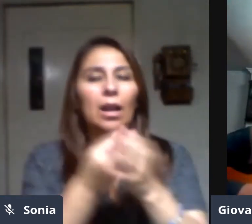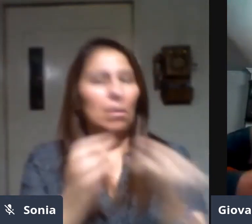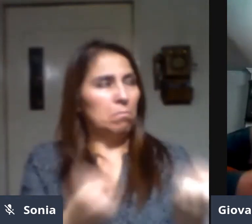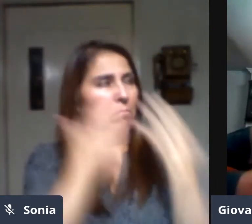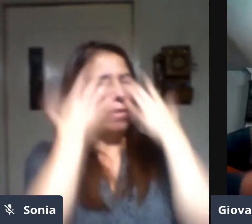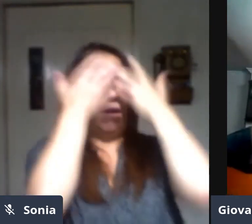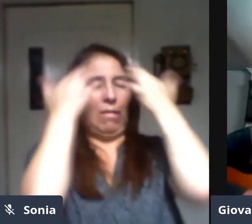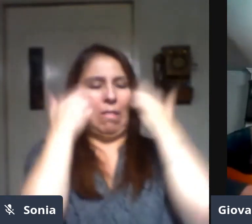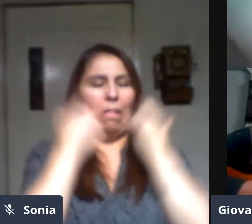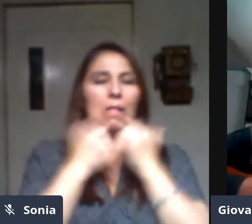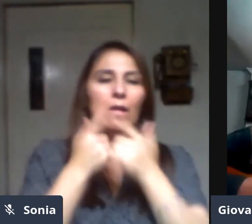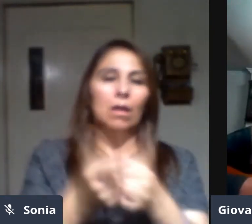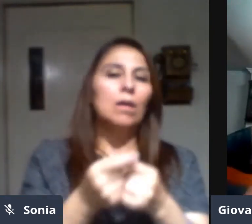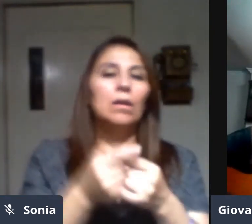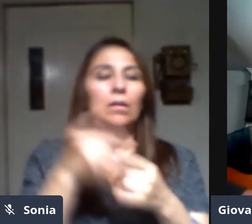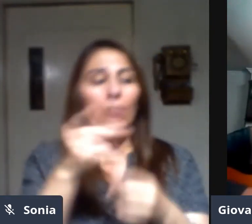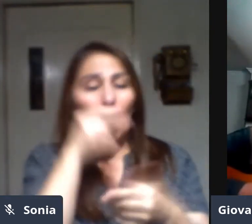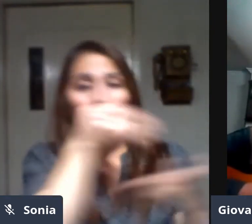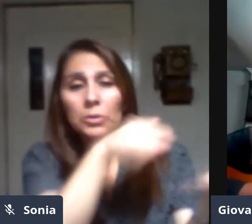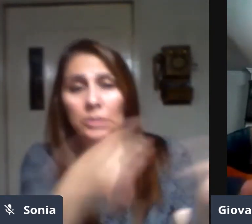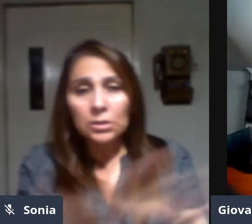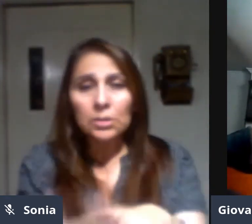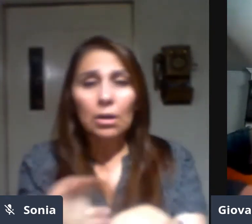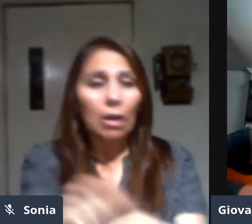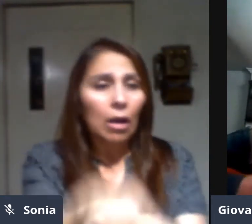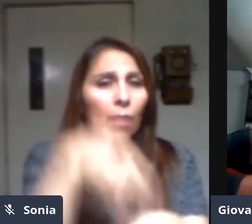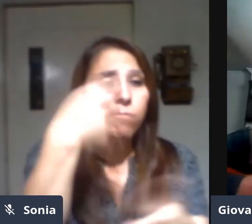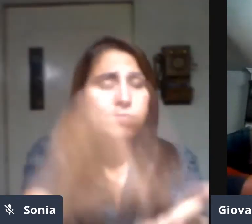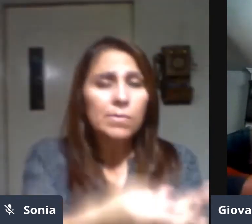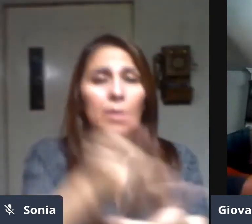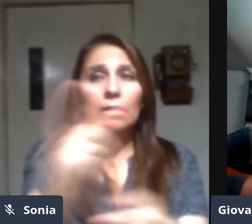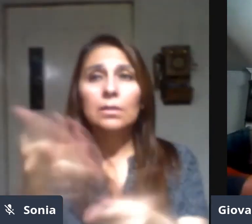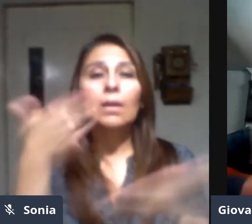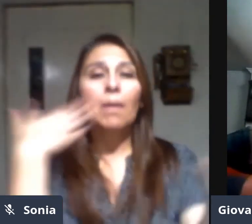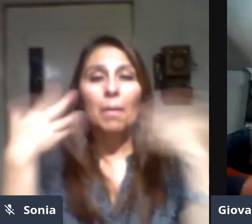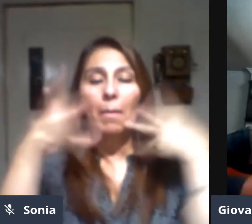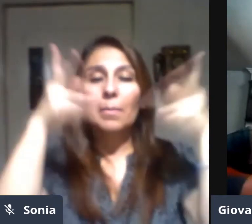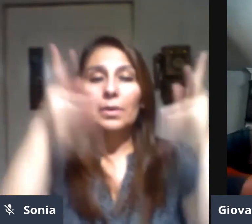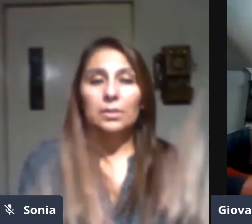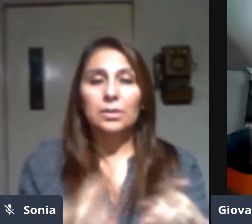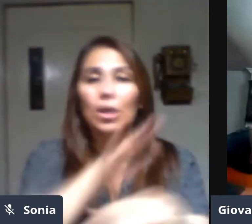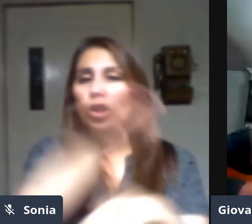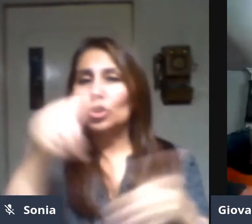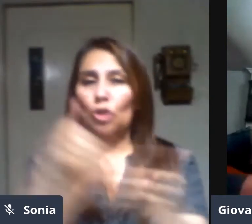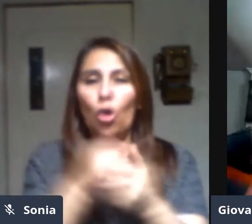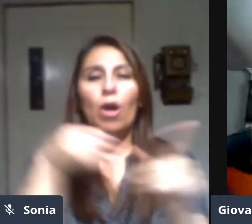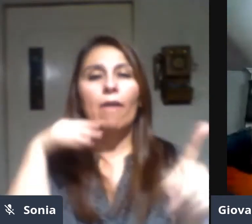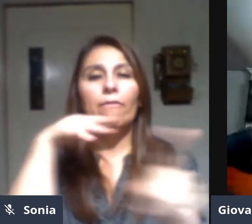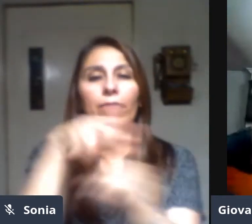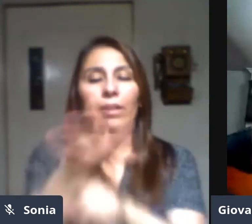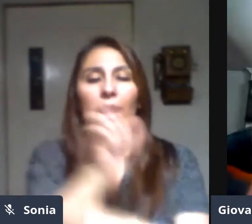los niños y las mujeres